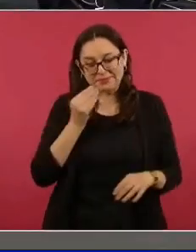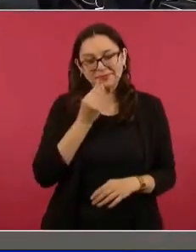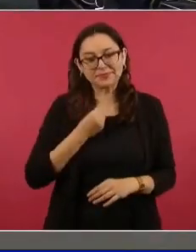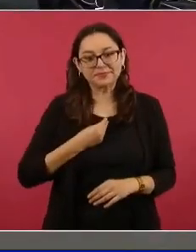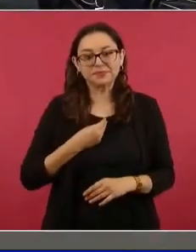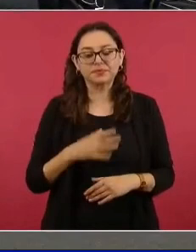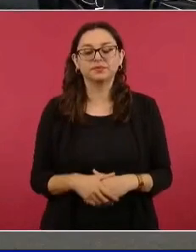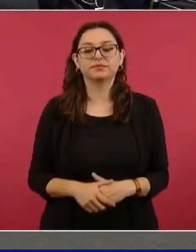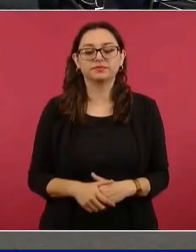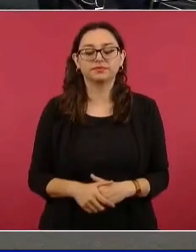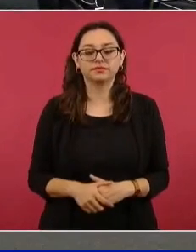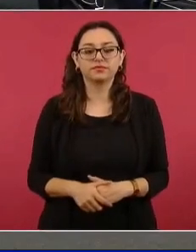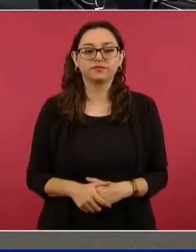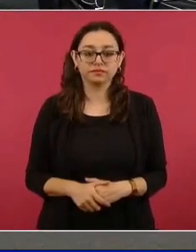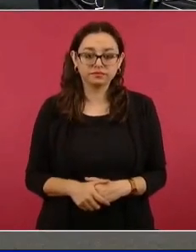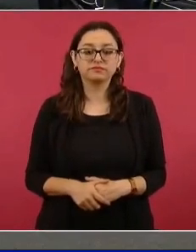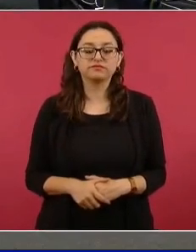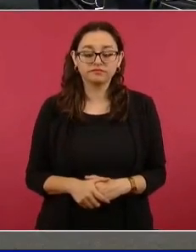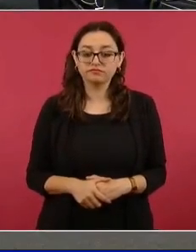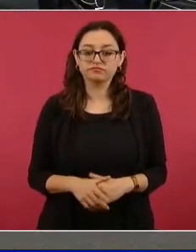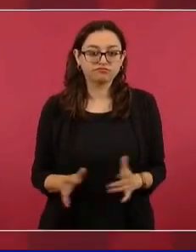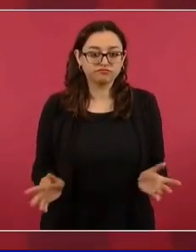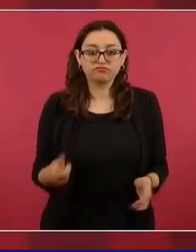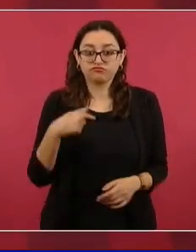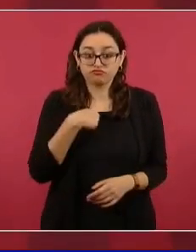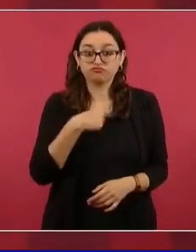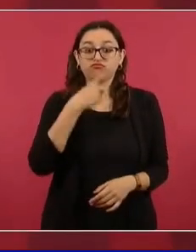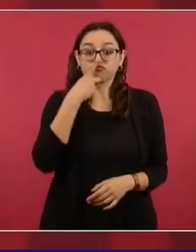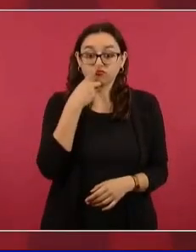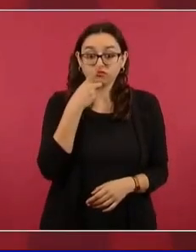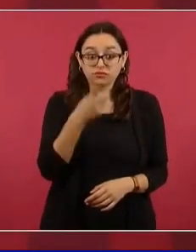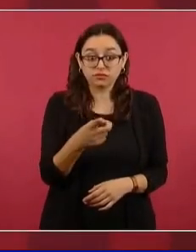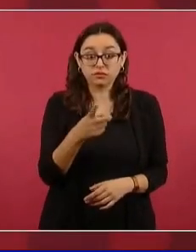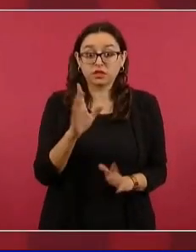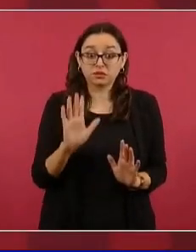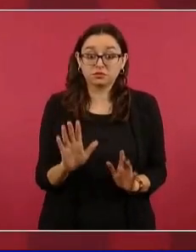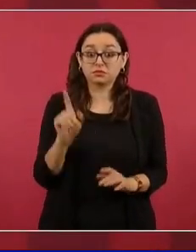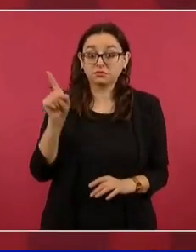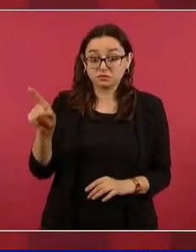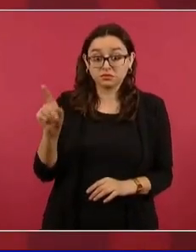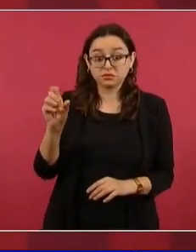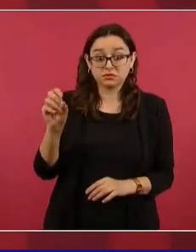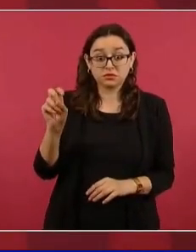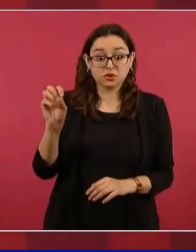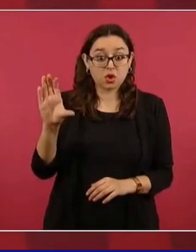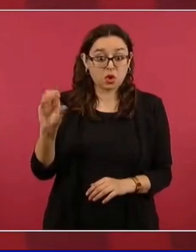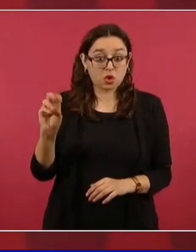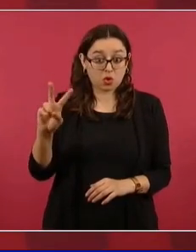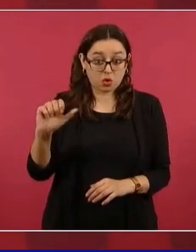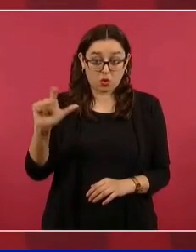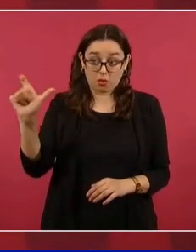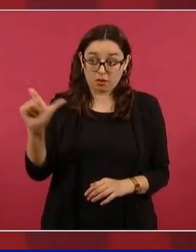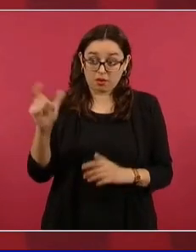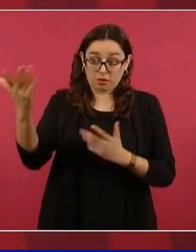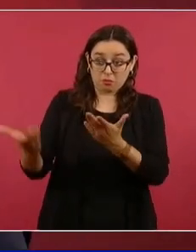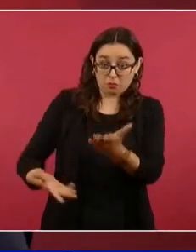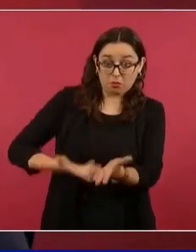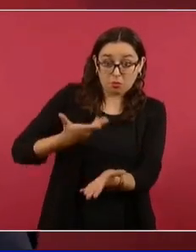Se va a precisar, insisto, hasta el momento lo que tenemos es una oferta formal, desde luego, por parte de COVAX,